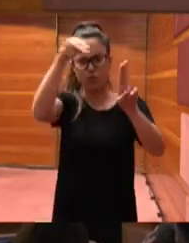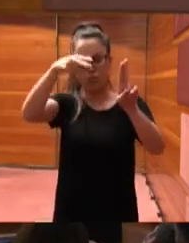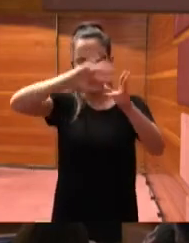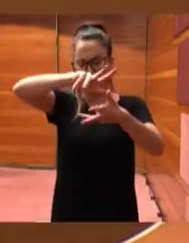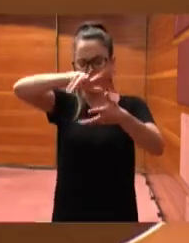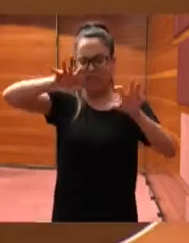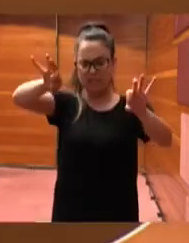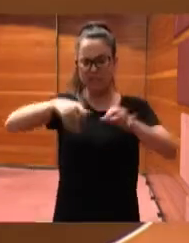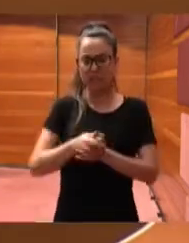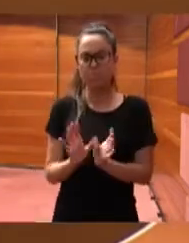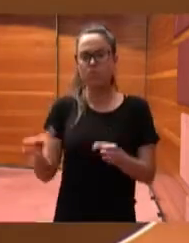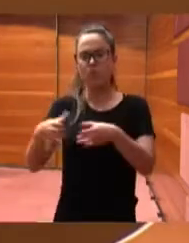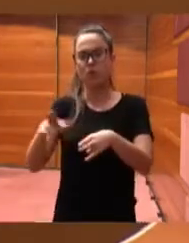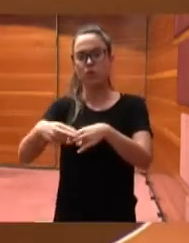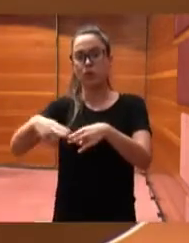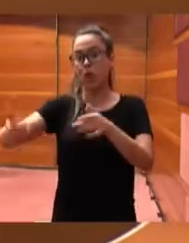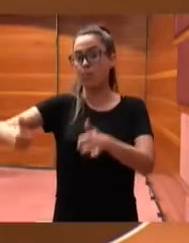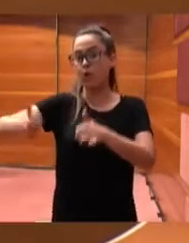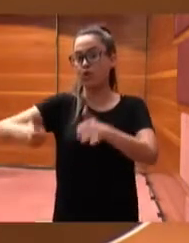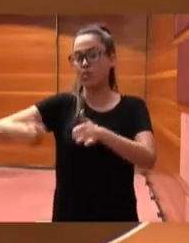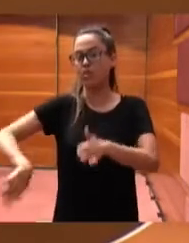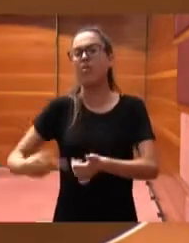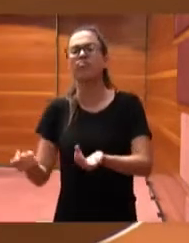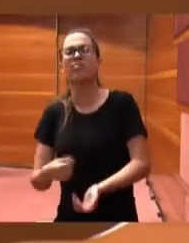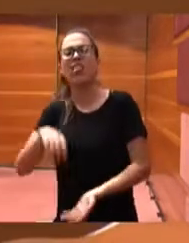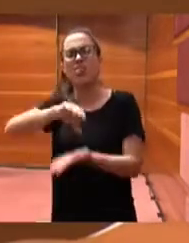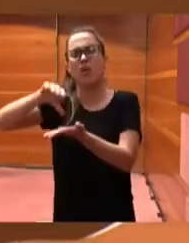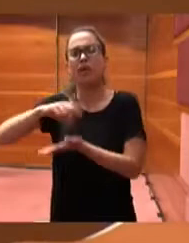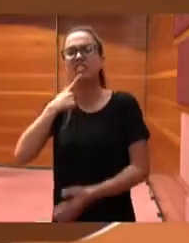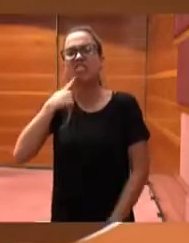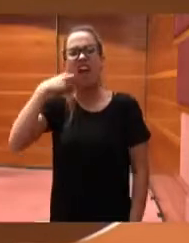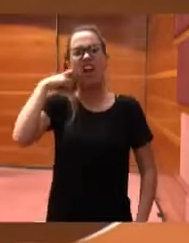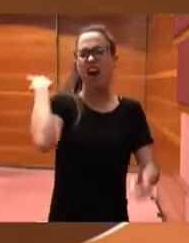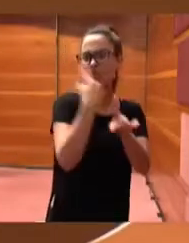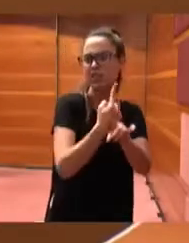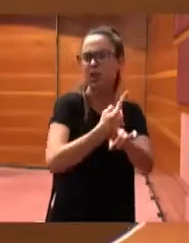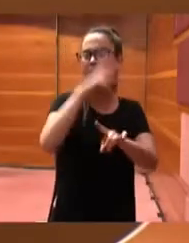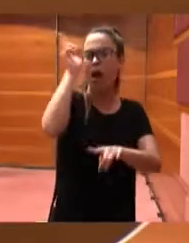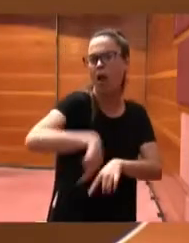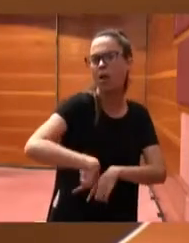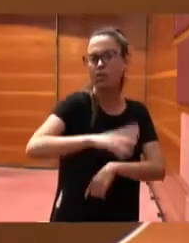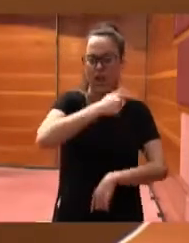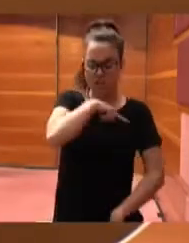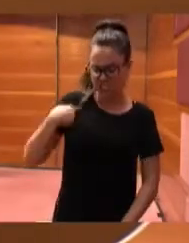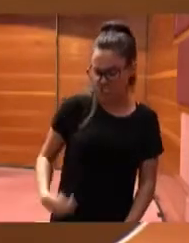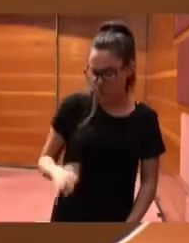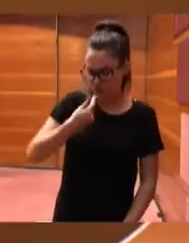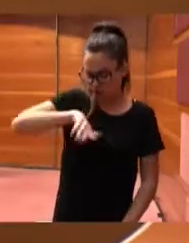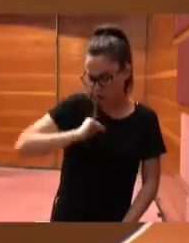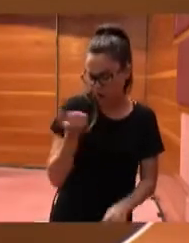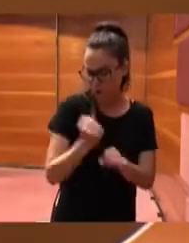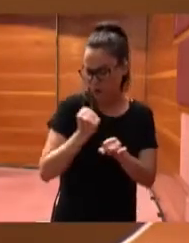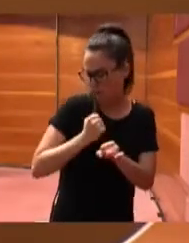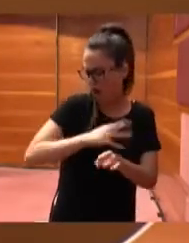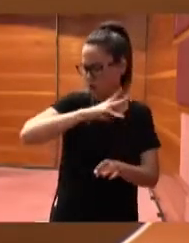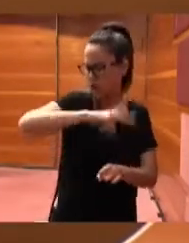oposición, Ciudadanos, no sé qué, hablasen de si Azkuna era racista o no racista. Y de si los chinos nos estaban quitando el trabajo o no